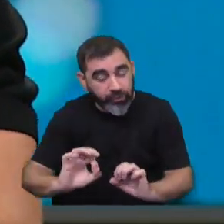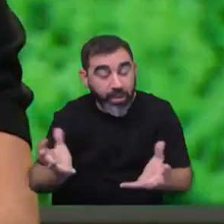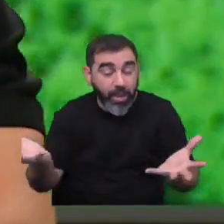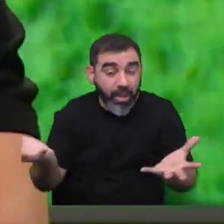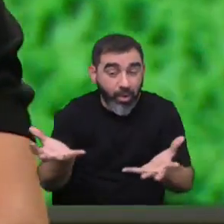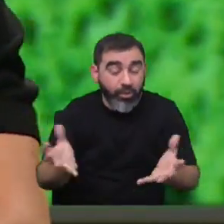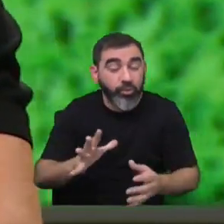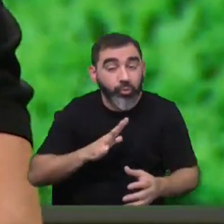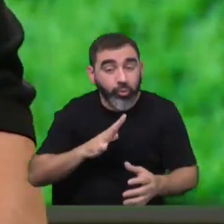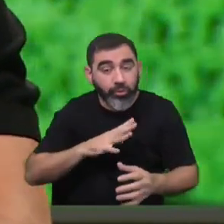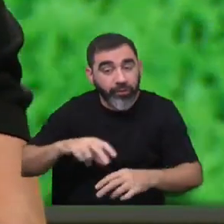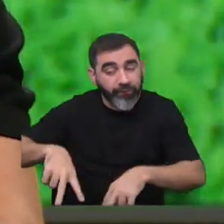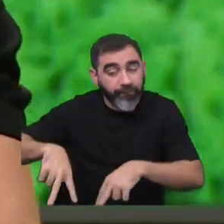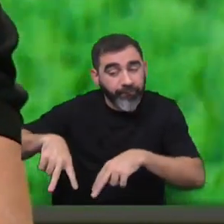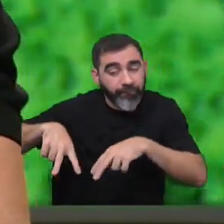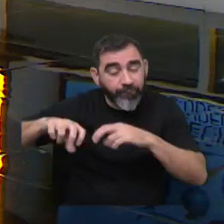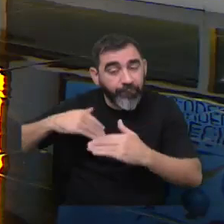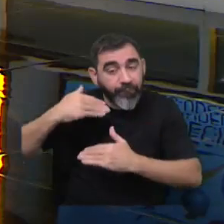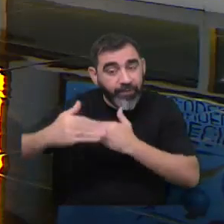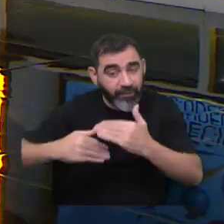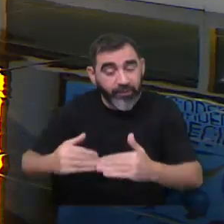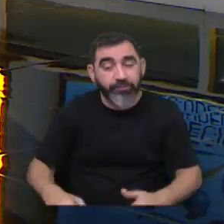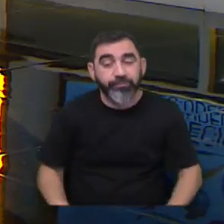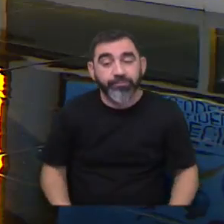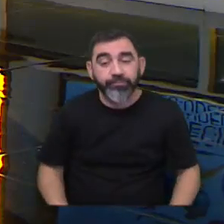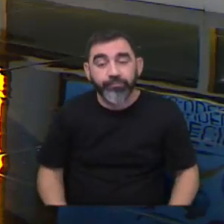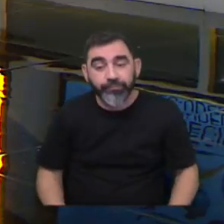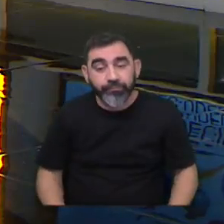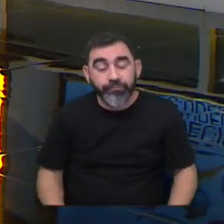día todavía estamos en proceso de desarrollarlo, ¿no? De tener